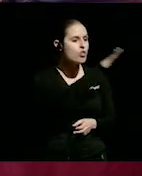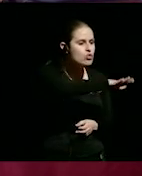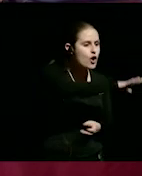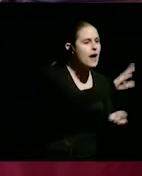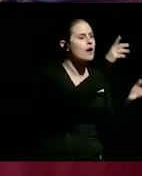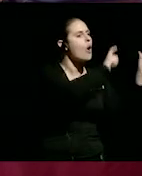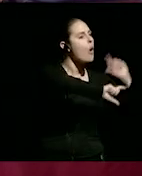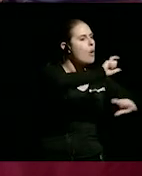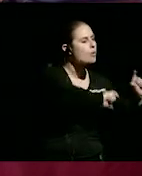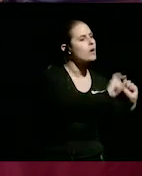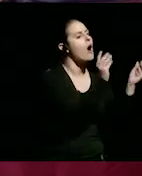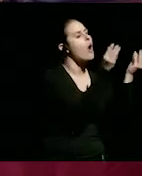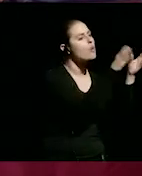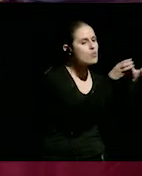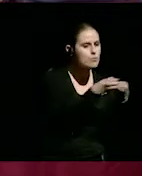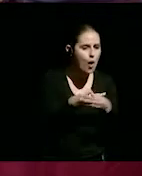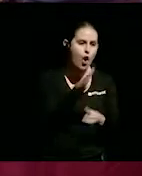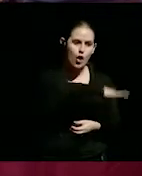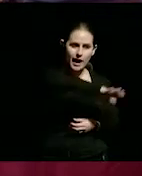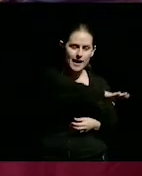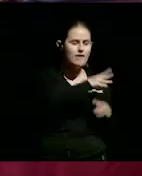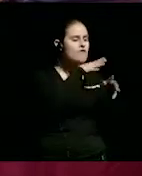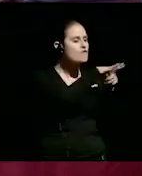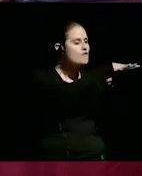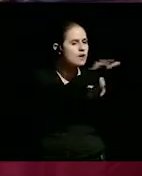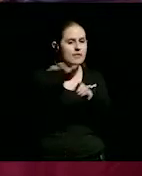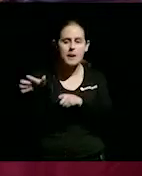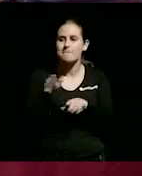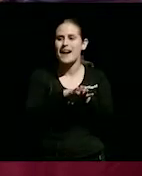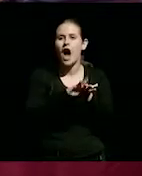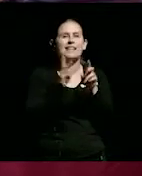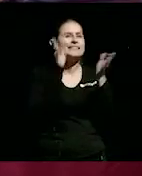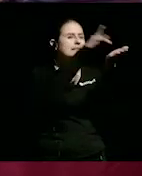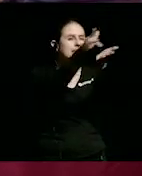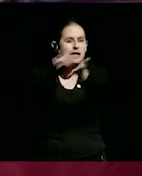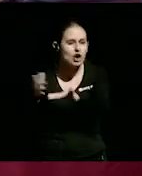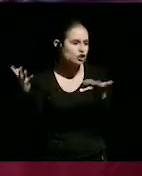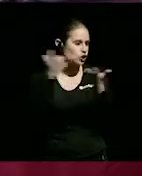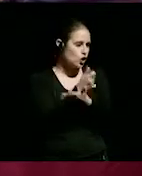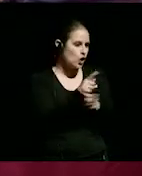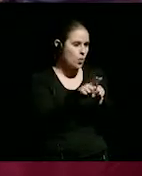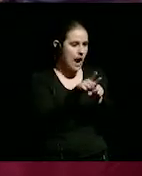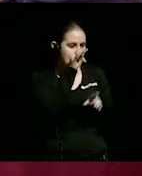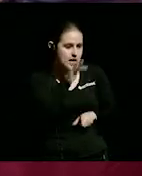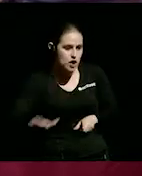Que nuestro enfoque se impregne a todos los niños de los municipios.